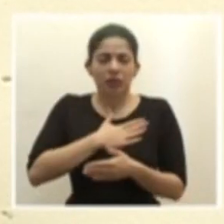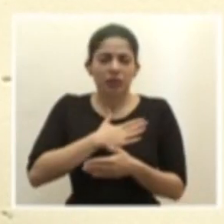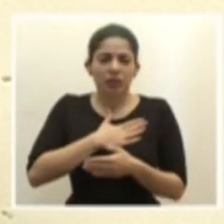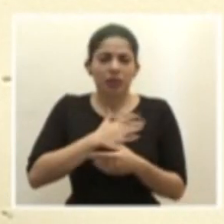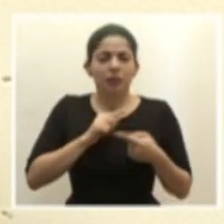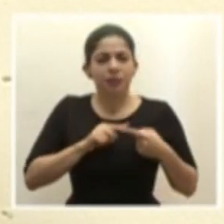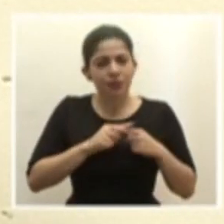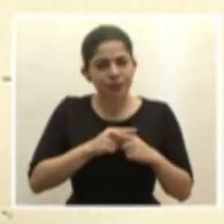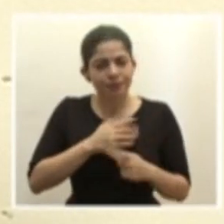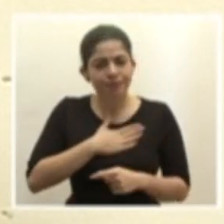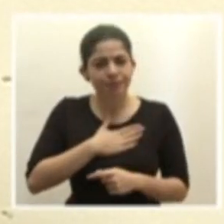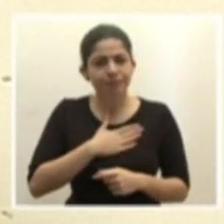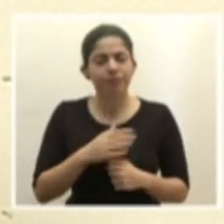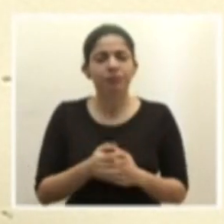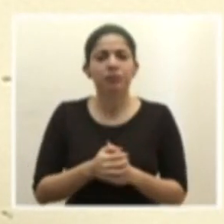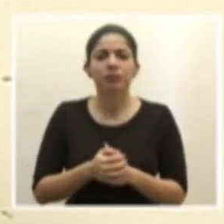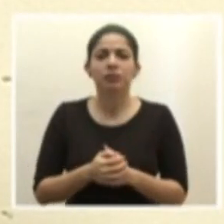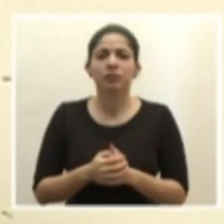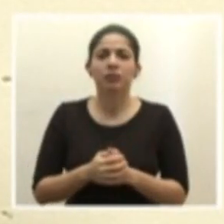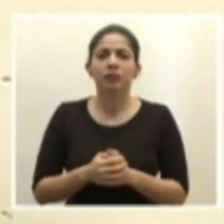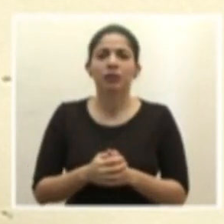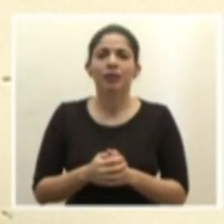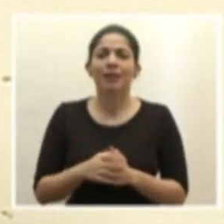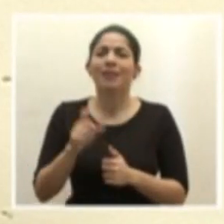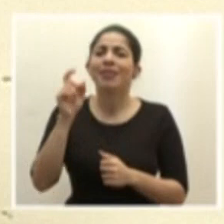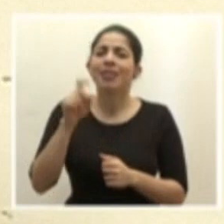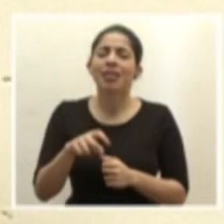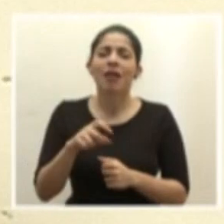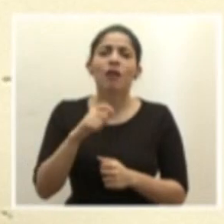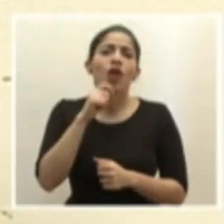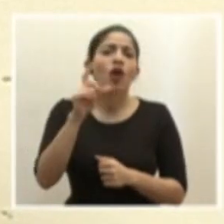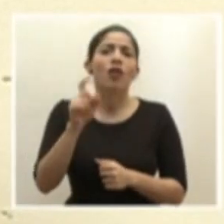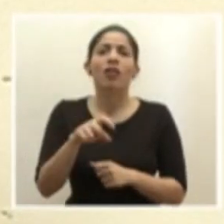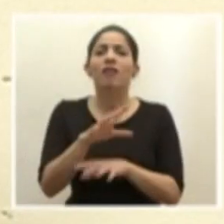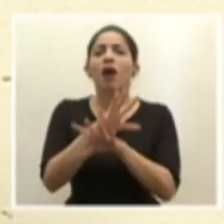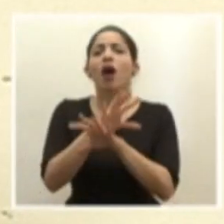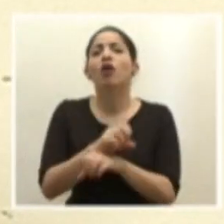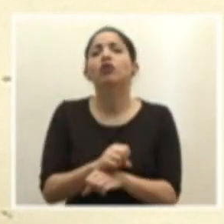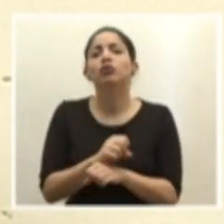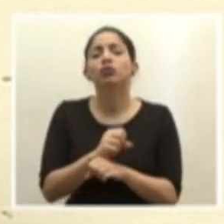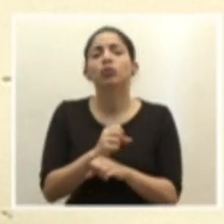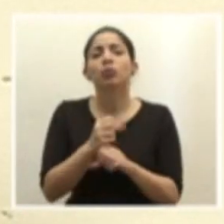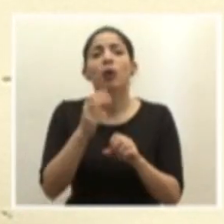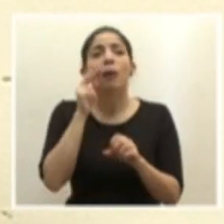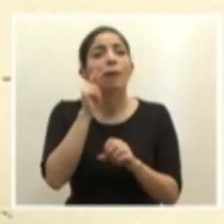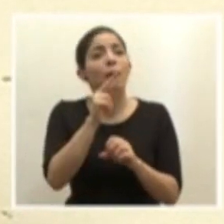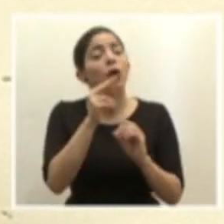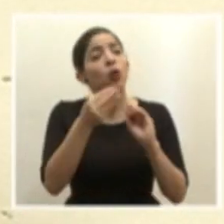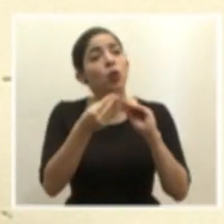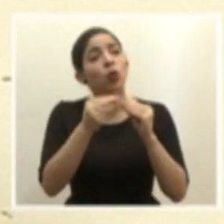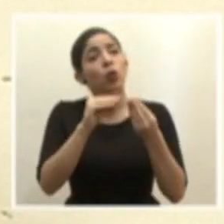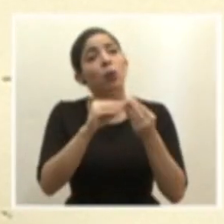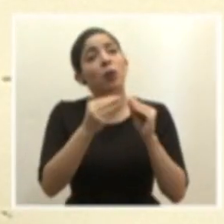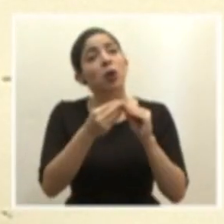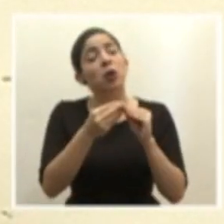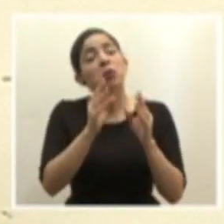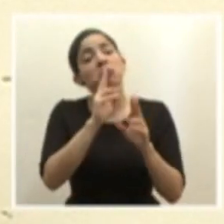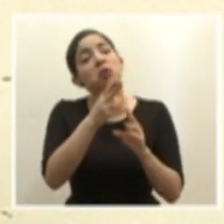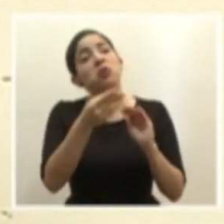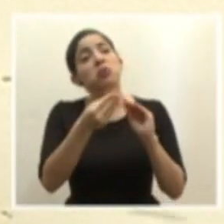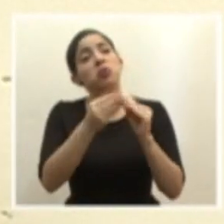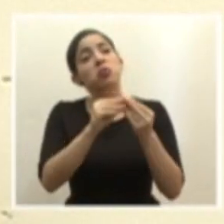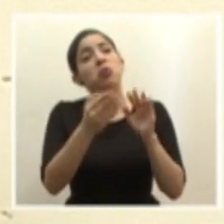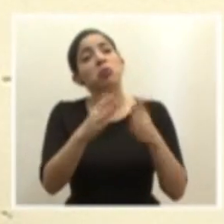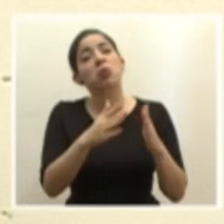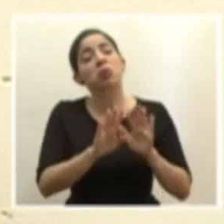pésame. Tenemos que de verdad no acostumbrarnos a contar las cifras como números solamente,